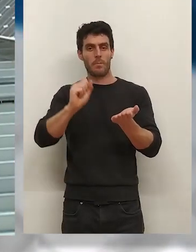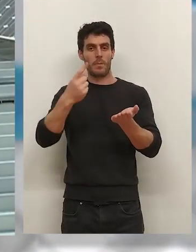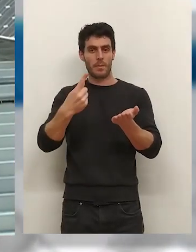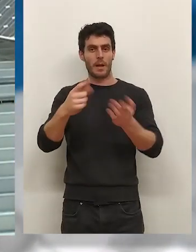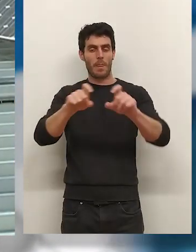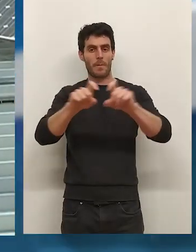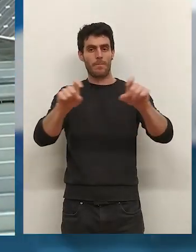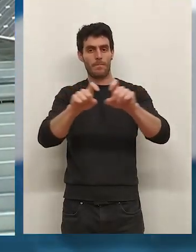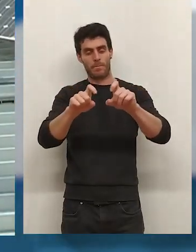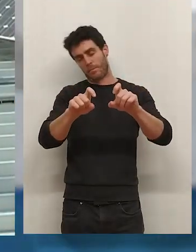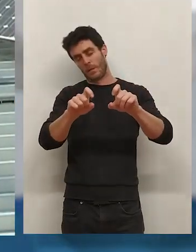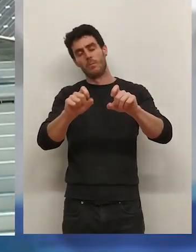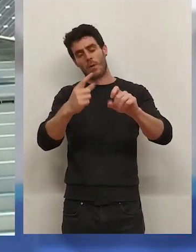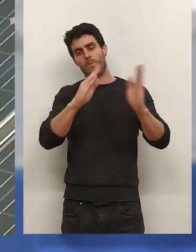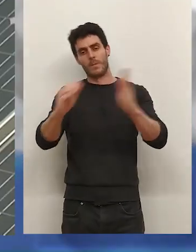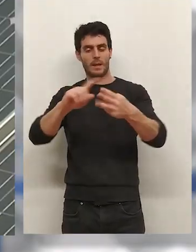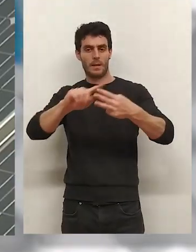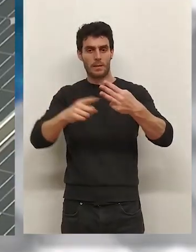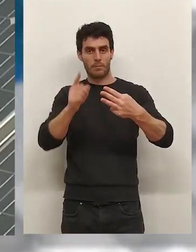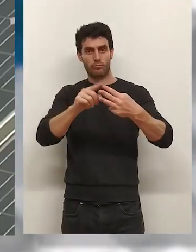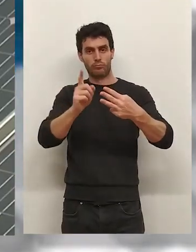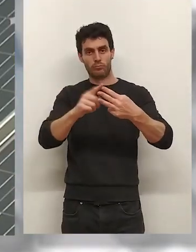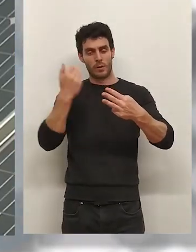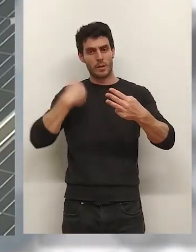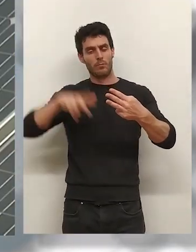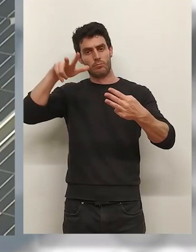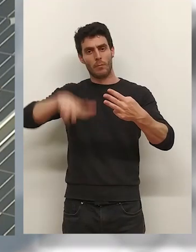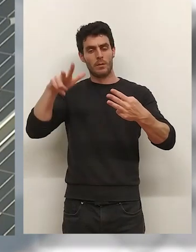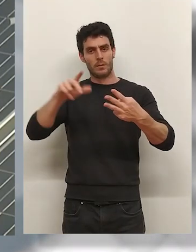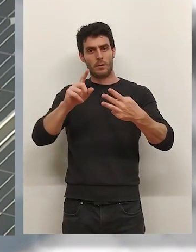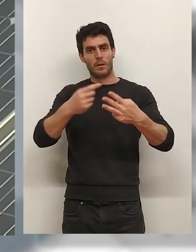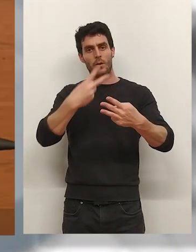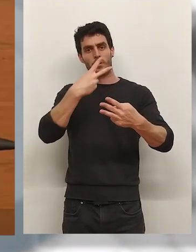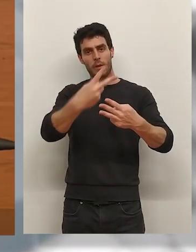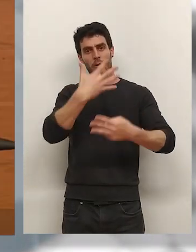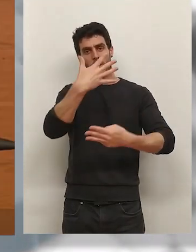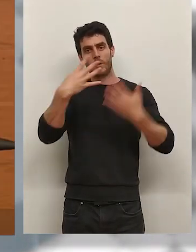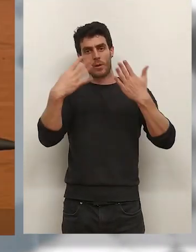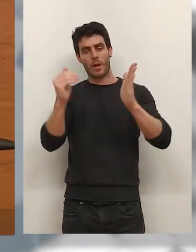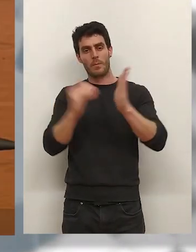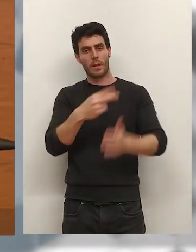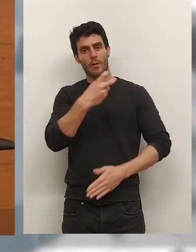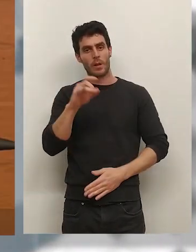de la primera de las tres fases de este proyecto, dotado con una cuantía máxima de